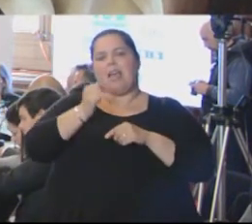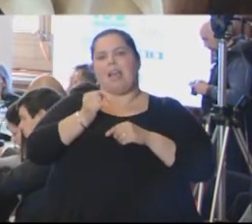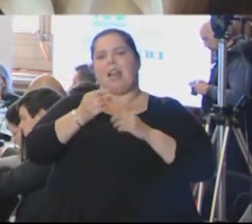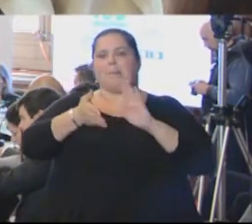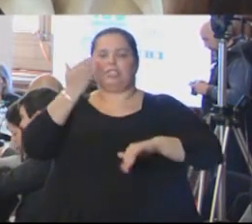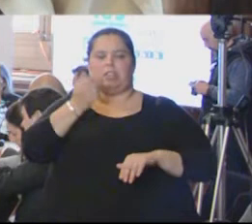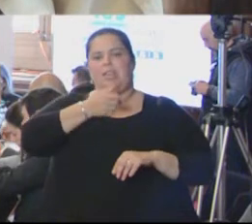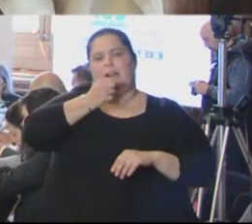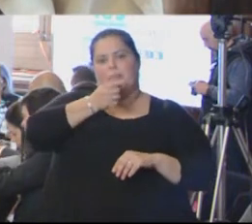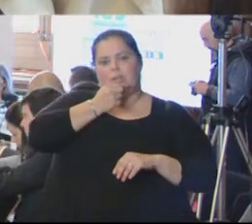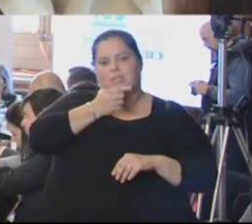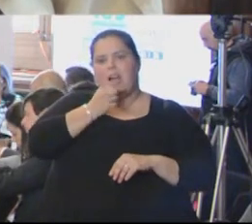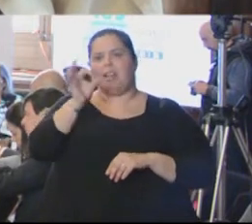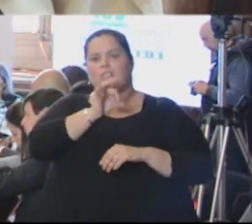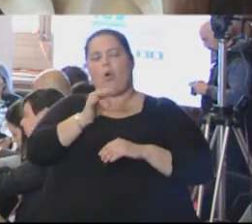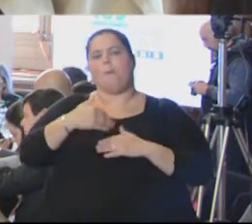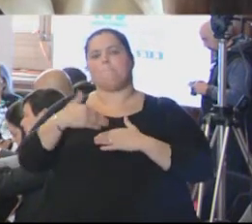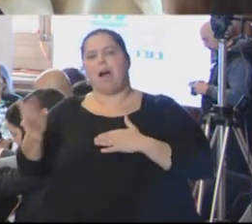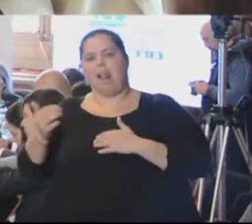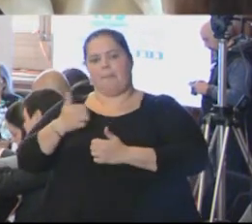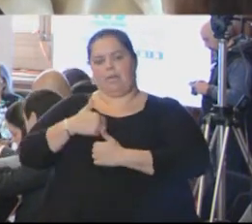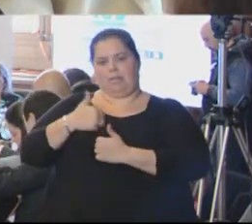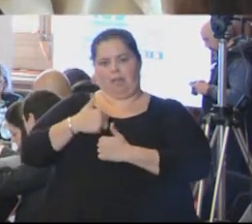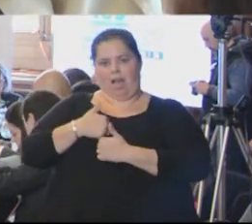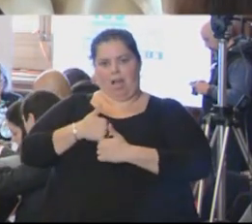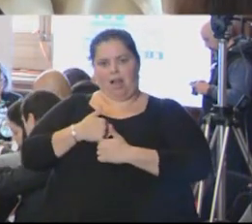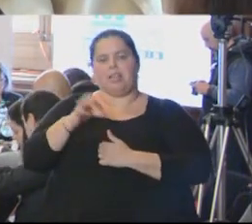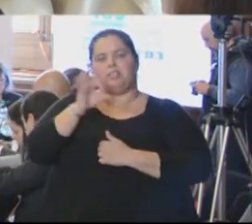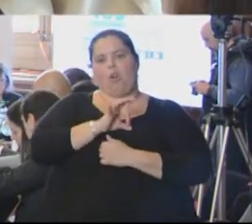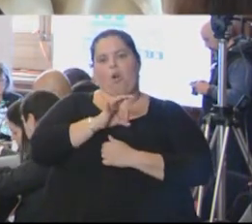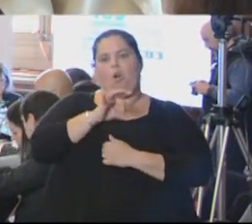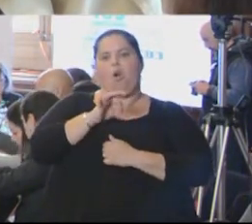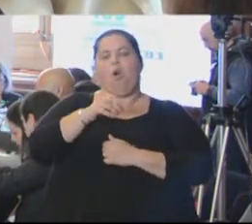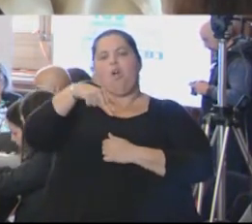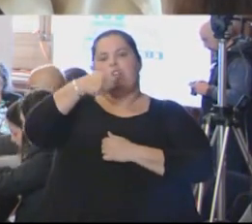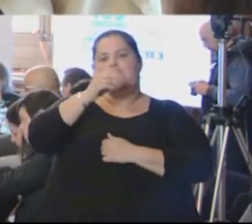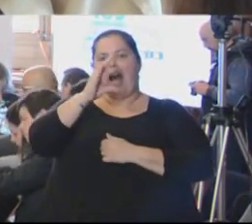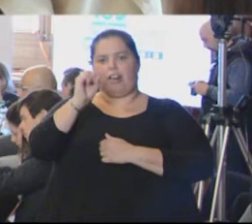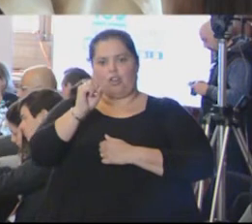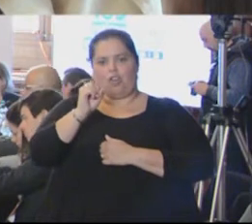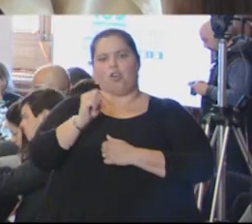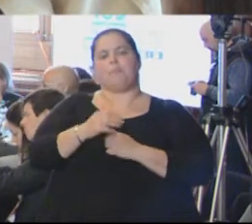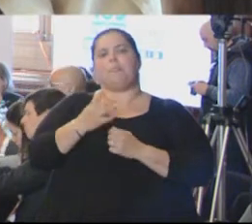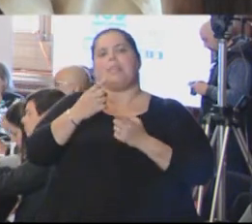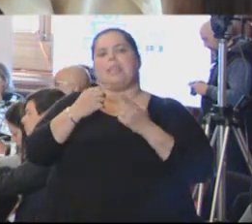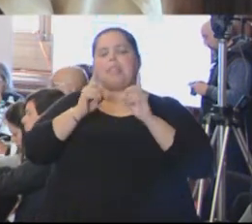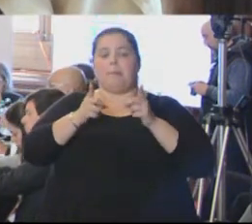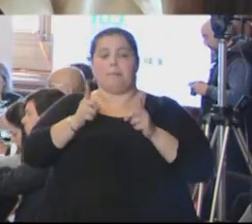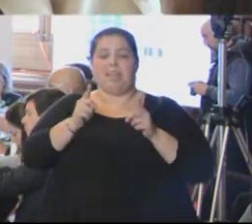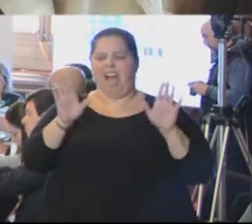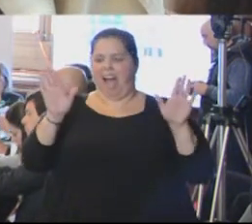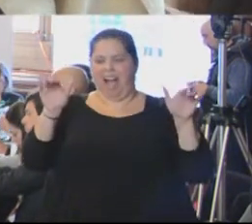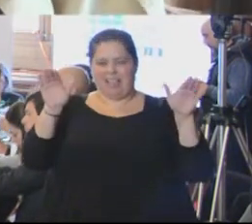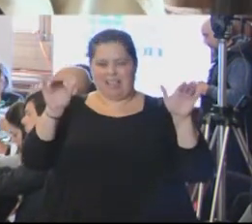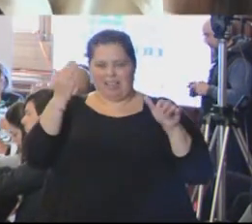narcoparamilitares, autodenominados Autodefensas Gaitanistas de Colombia, Águilas Negras, Autodefensa Unida de Colombia,